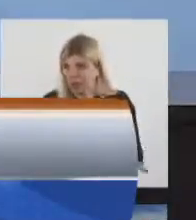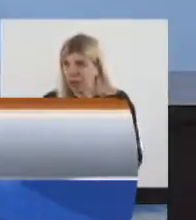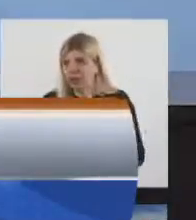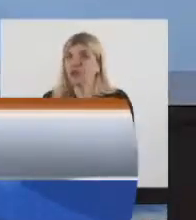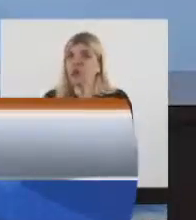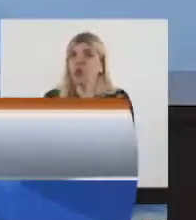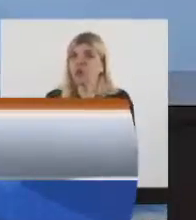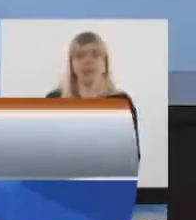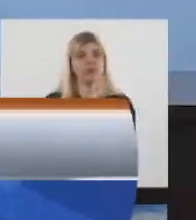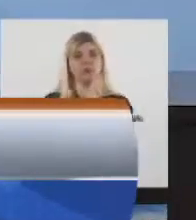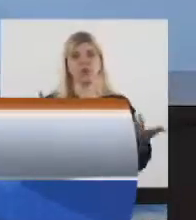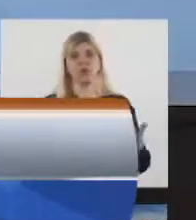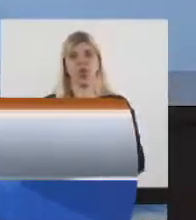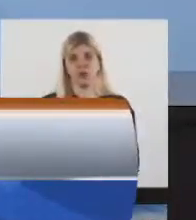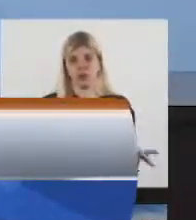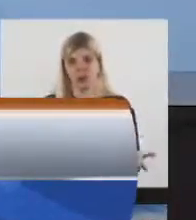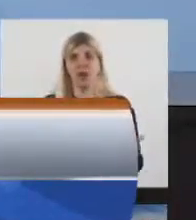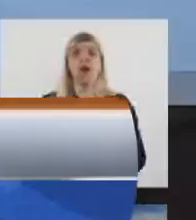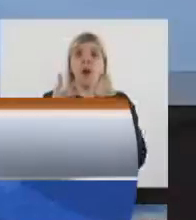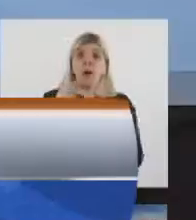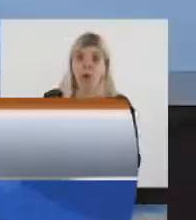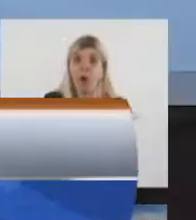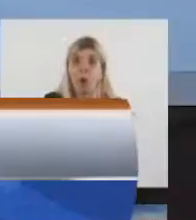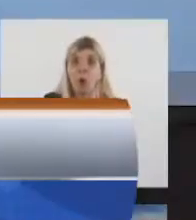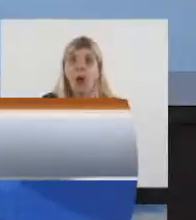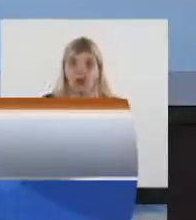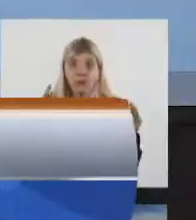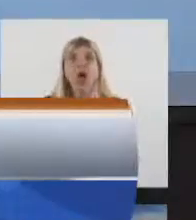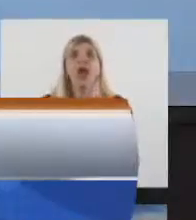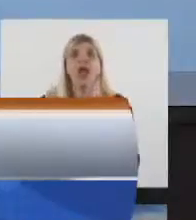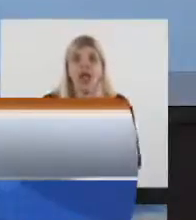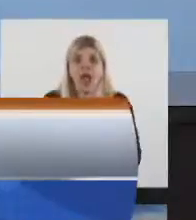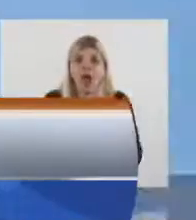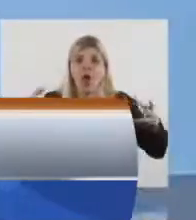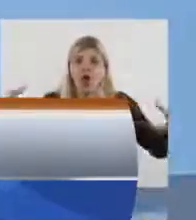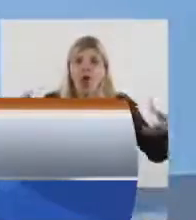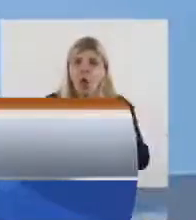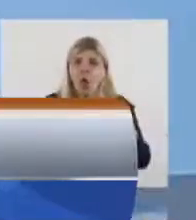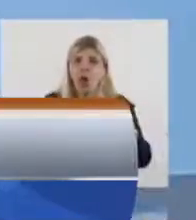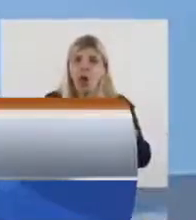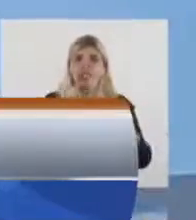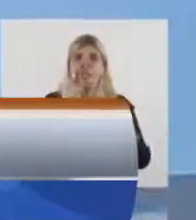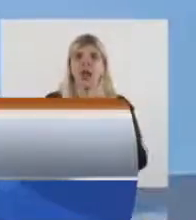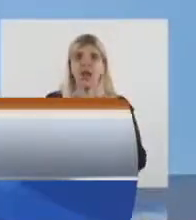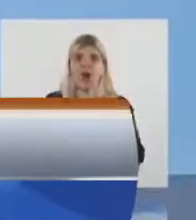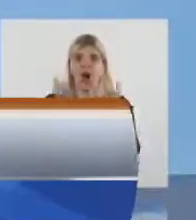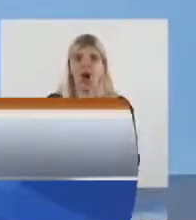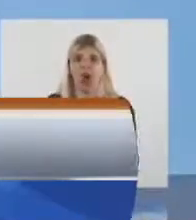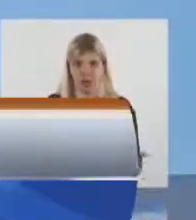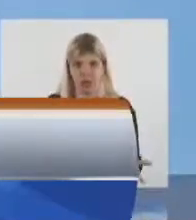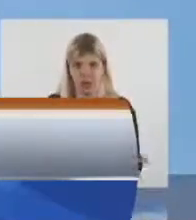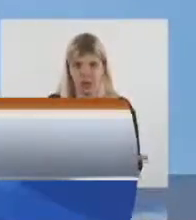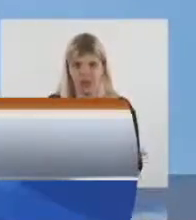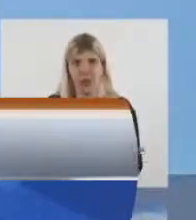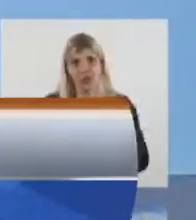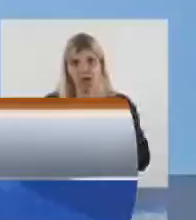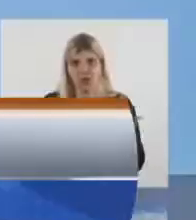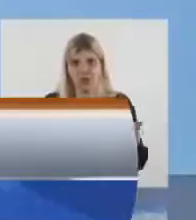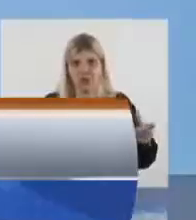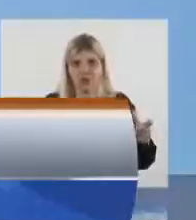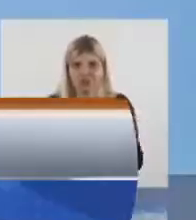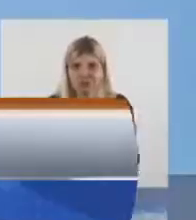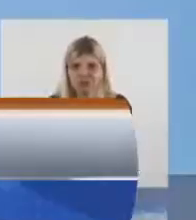a los que más riesgo tienen si tenemos en cuenta la que la edad mediana de fallecimientos es tan